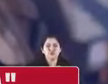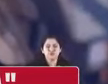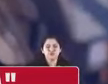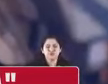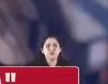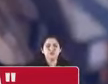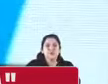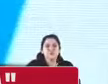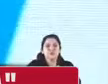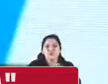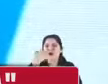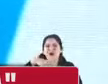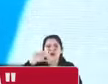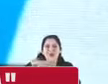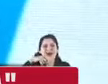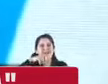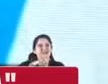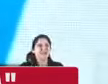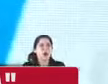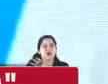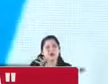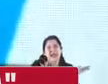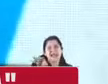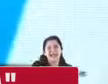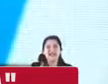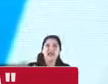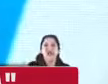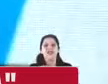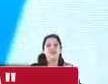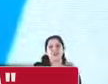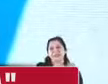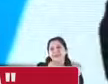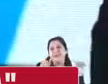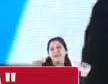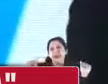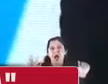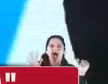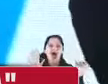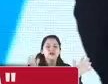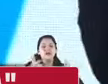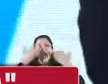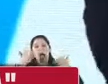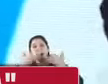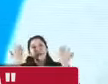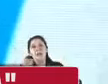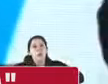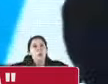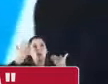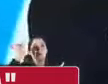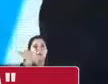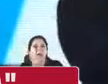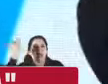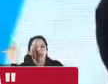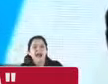y deben desmontarse esta estrategia de que todo aparezca chato para que terminemos hablando de cualquier invisibilidad